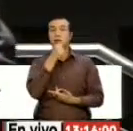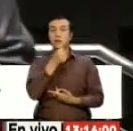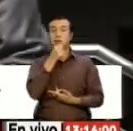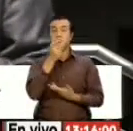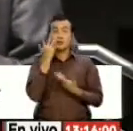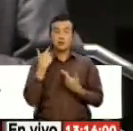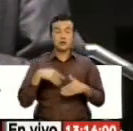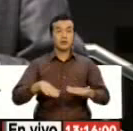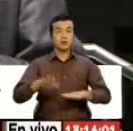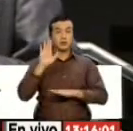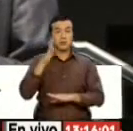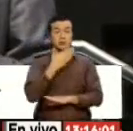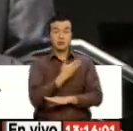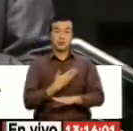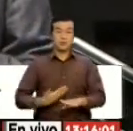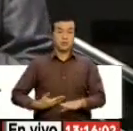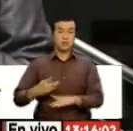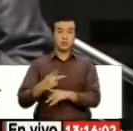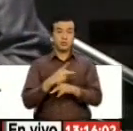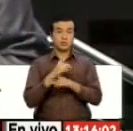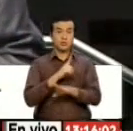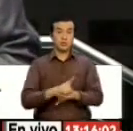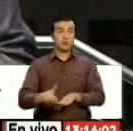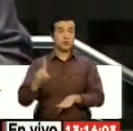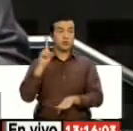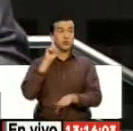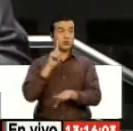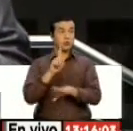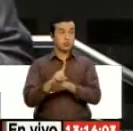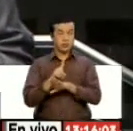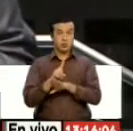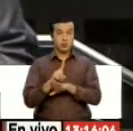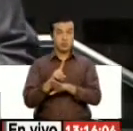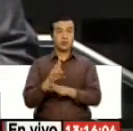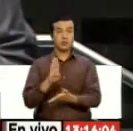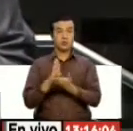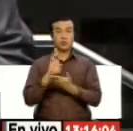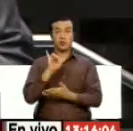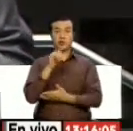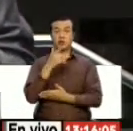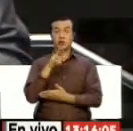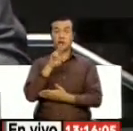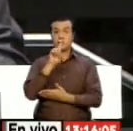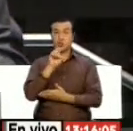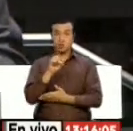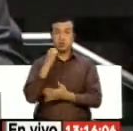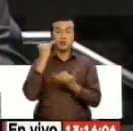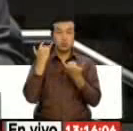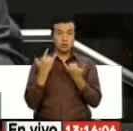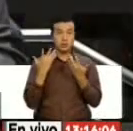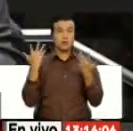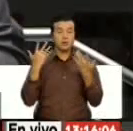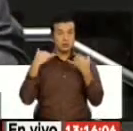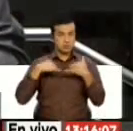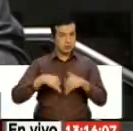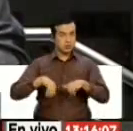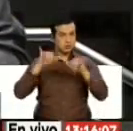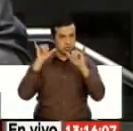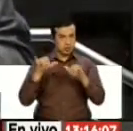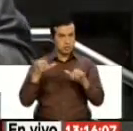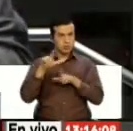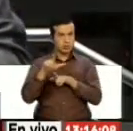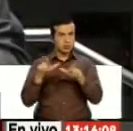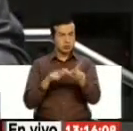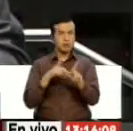nos ha comprometido el presidente del Consejo Directivo del Instituto Ecuatoriano de Seguridad Social, Richard Espinosa, y nosotros vamos a permanecer aquí en este